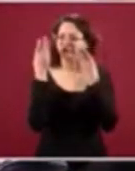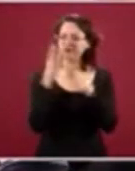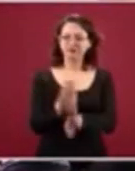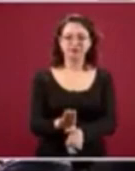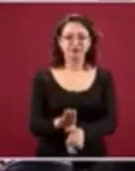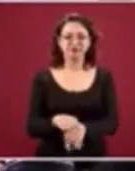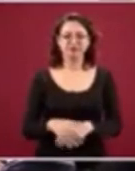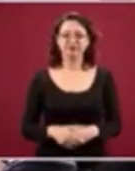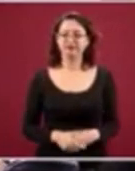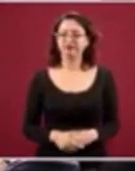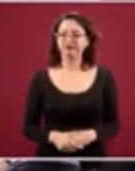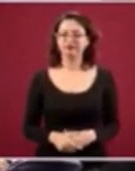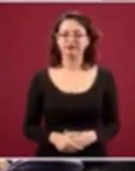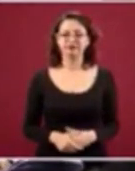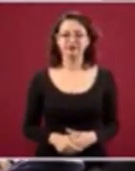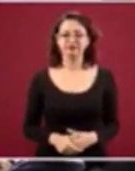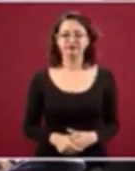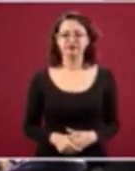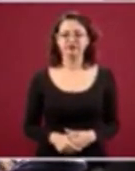El